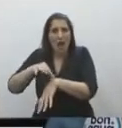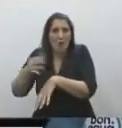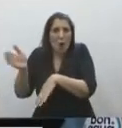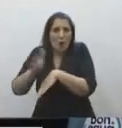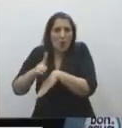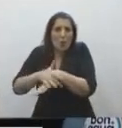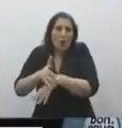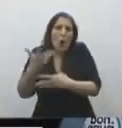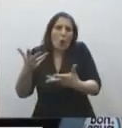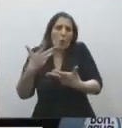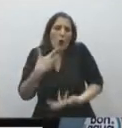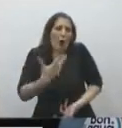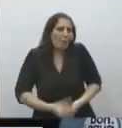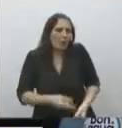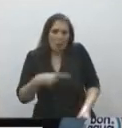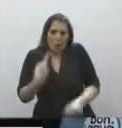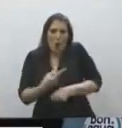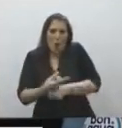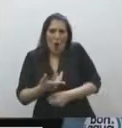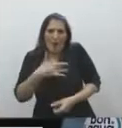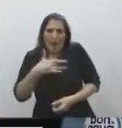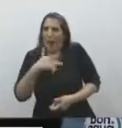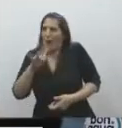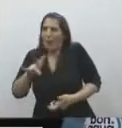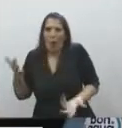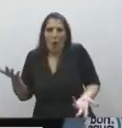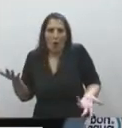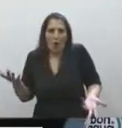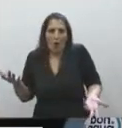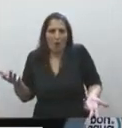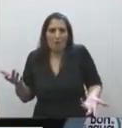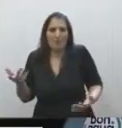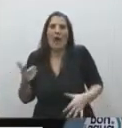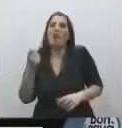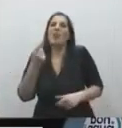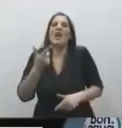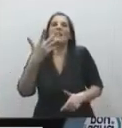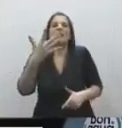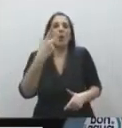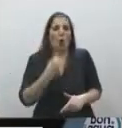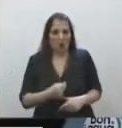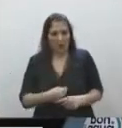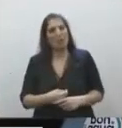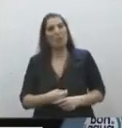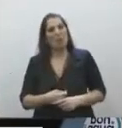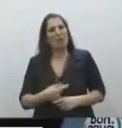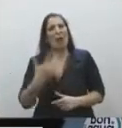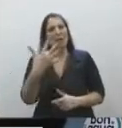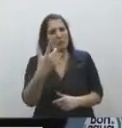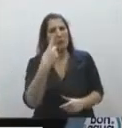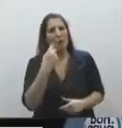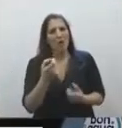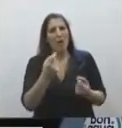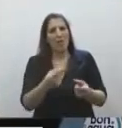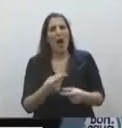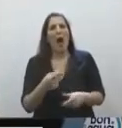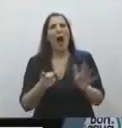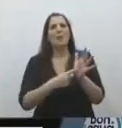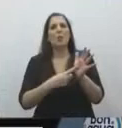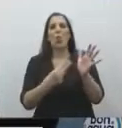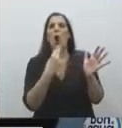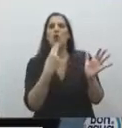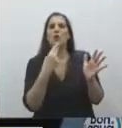se podía vender con receta archivada o bajo receta archivada en las farmacias. Después tenemos otras peleas, como por ejemplo